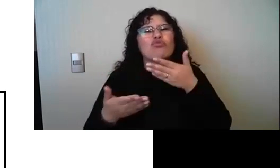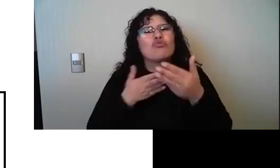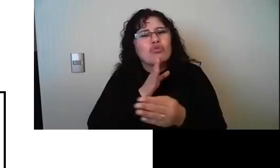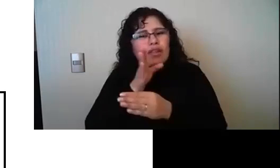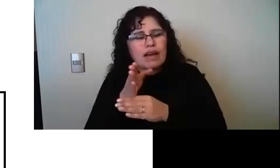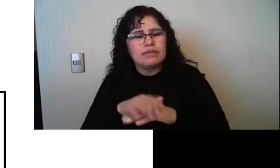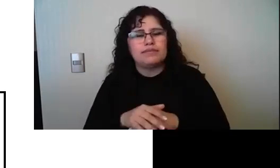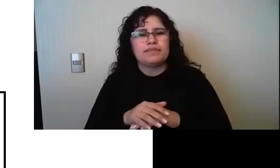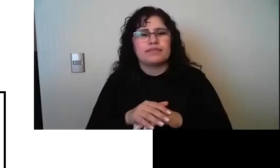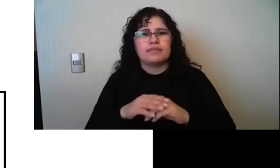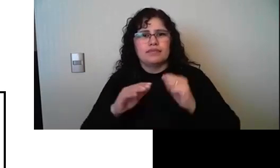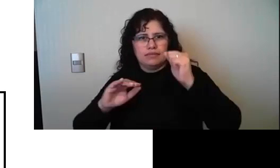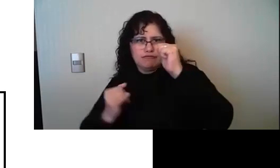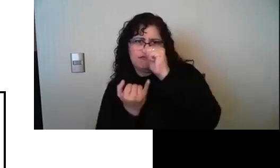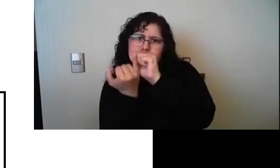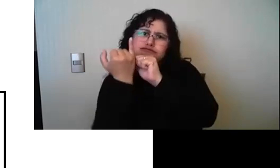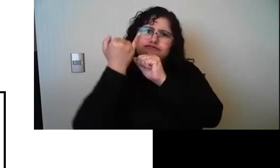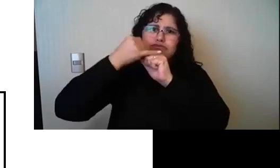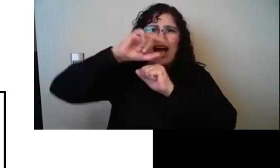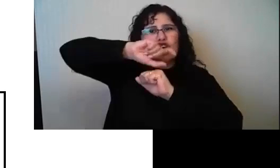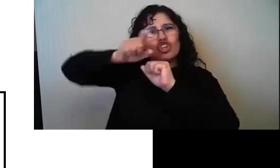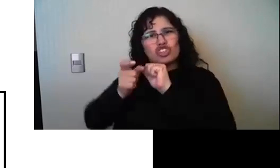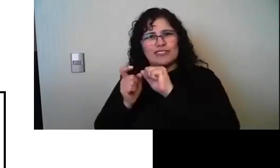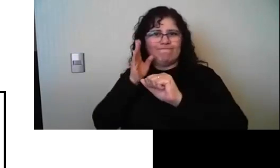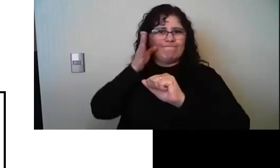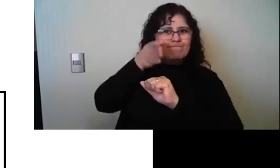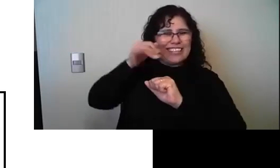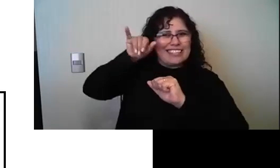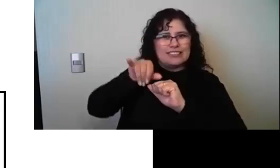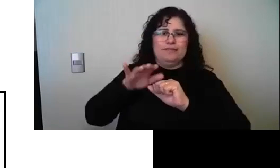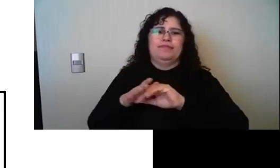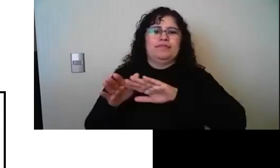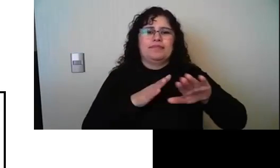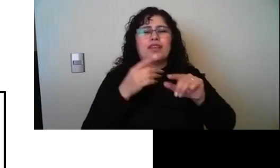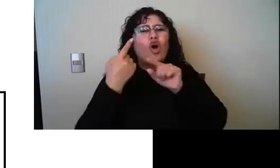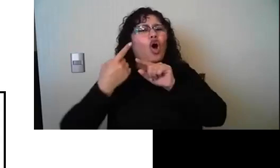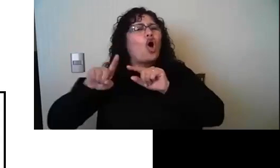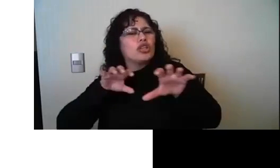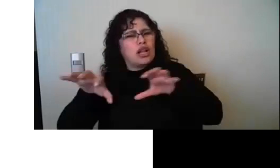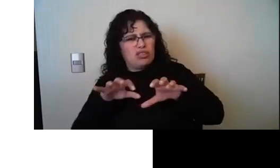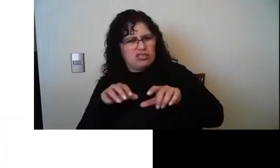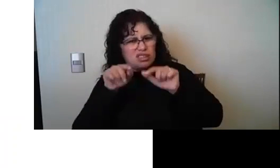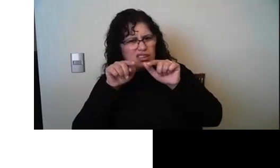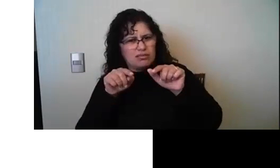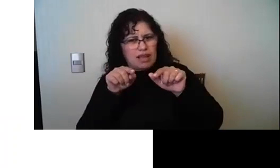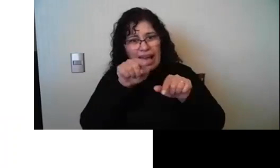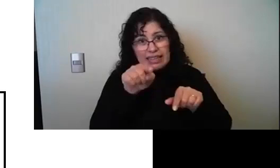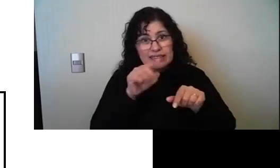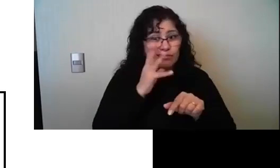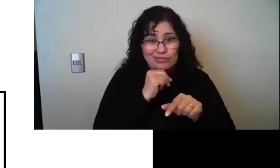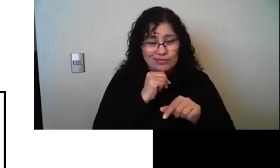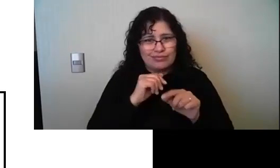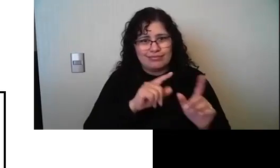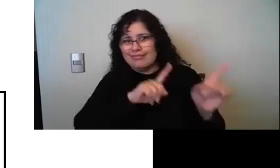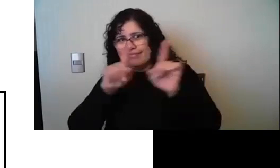la corteza. Vamos a incluir en esta parte este otro elemento que no está descrito aquí.